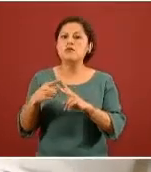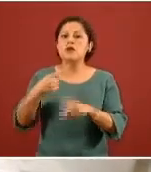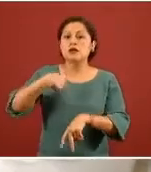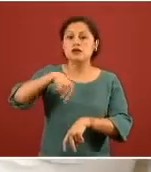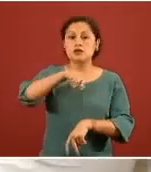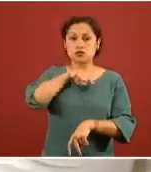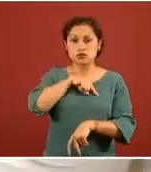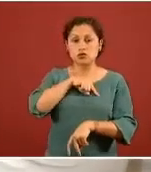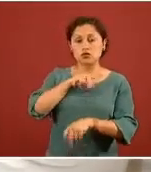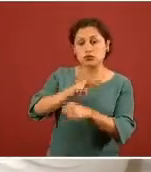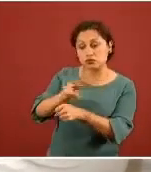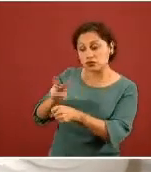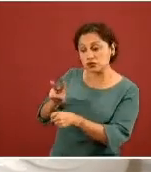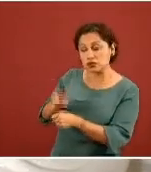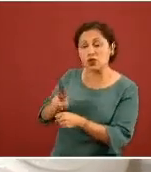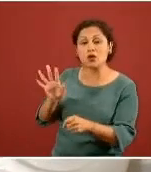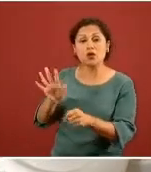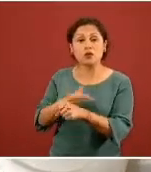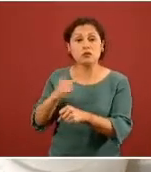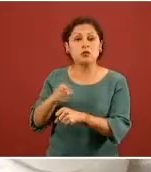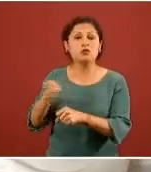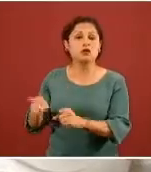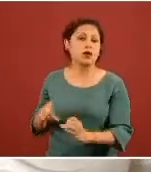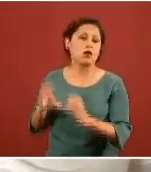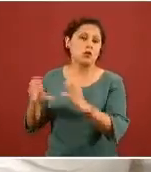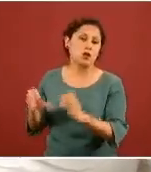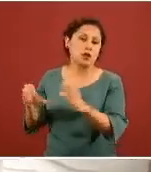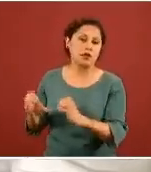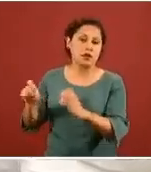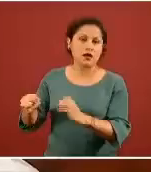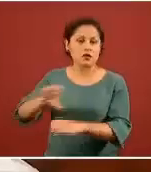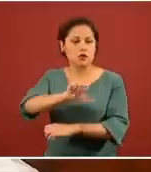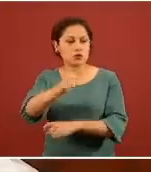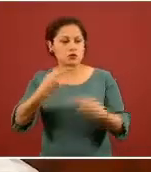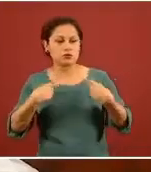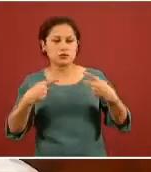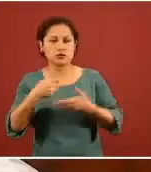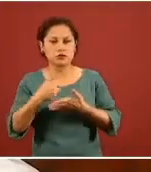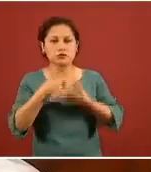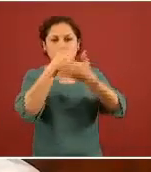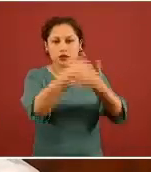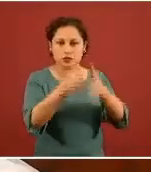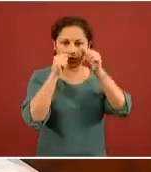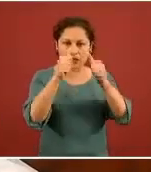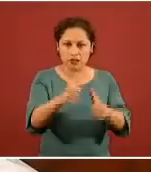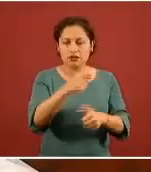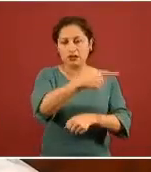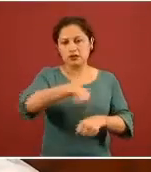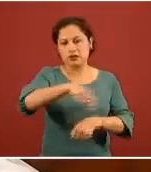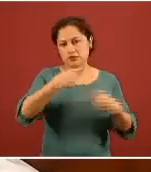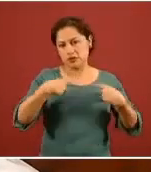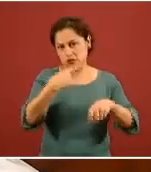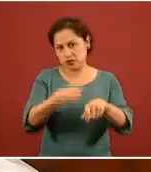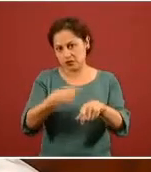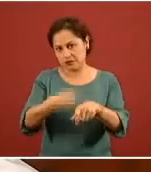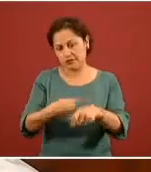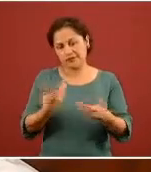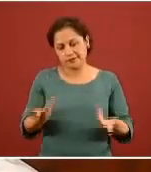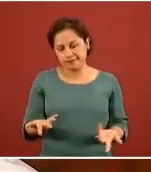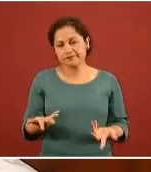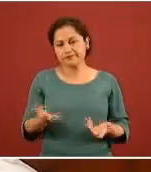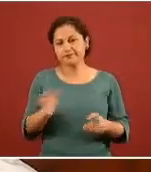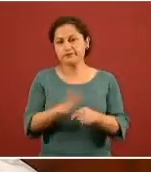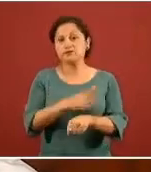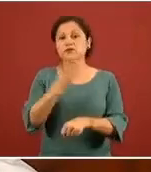muy valiosos para poder seguir atendiendo al resto de la población. Hemos comunicado también que desafortunadamente